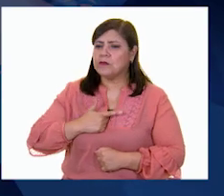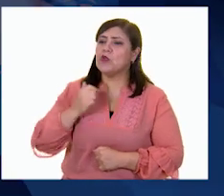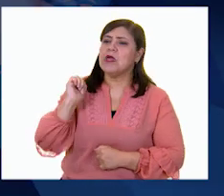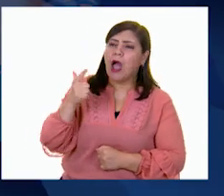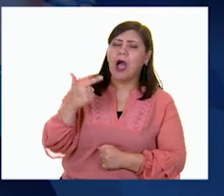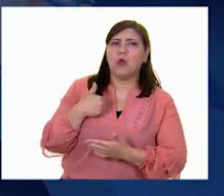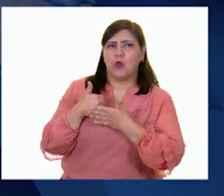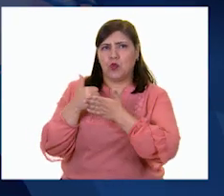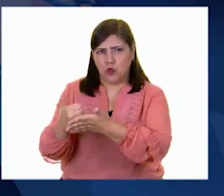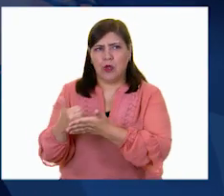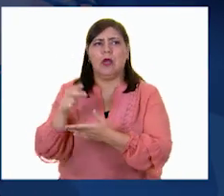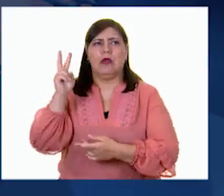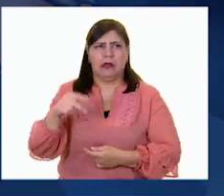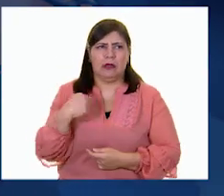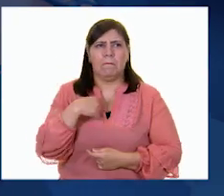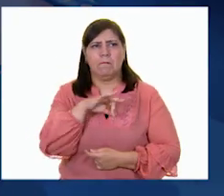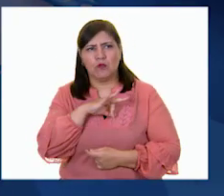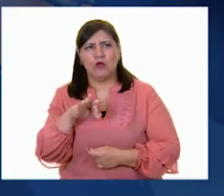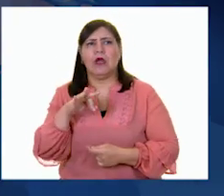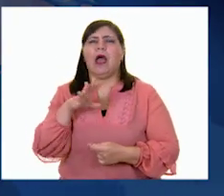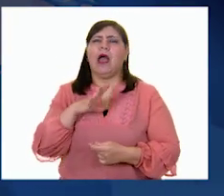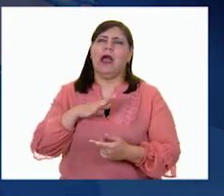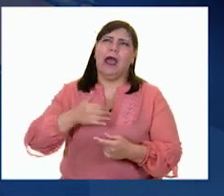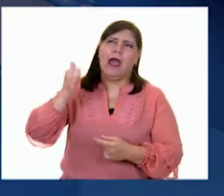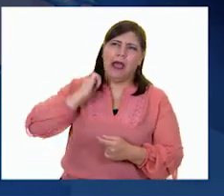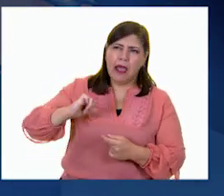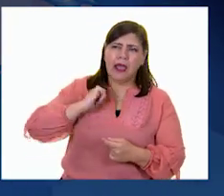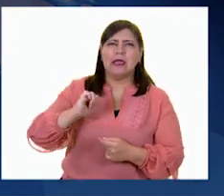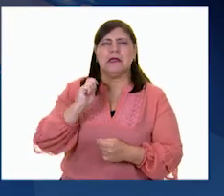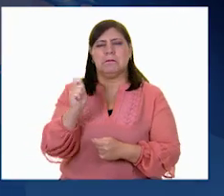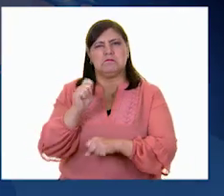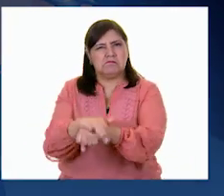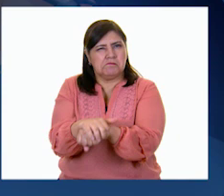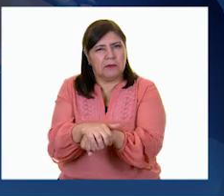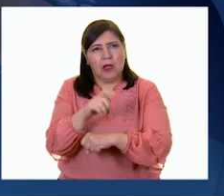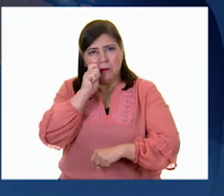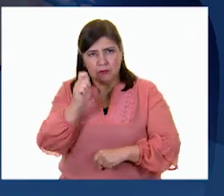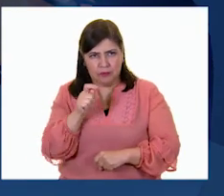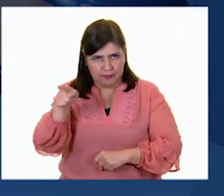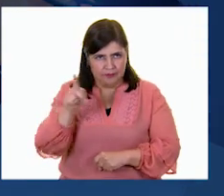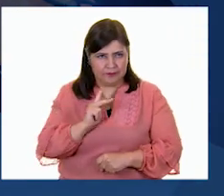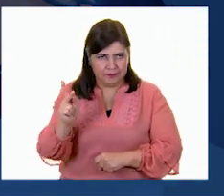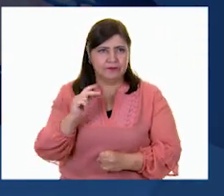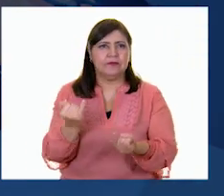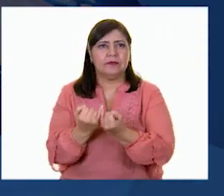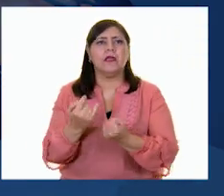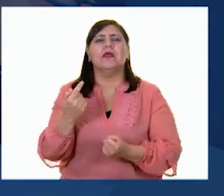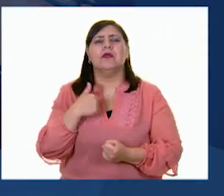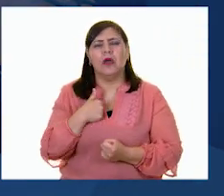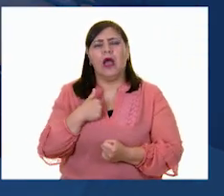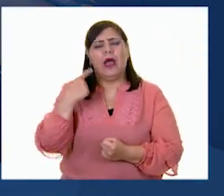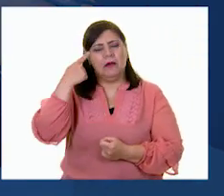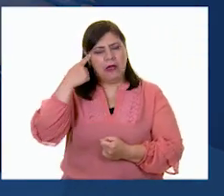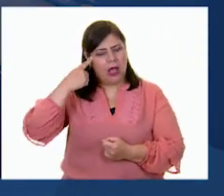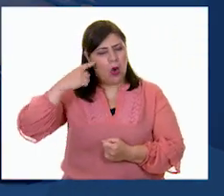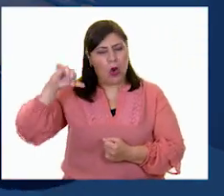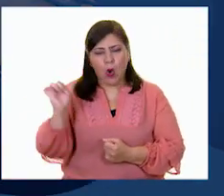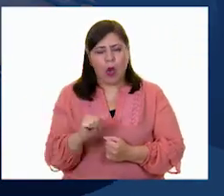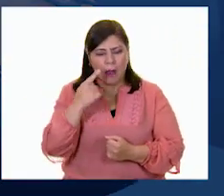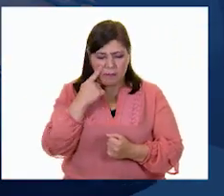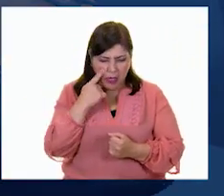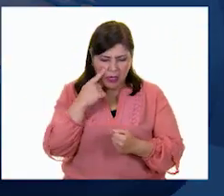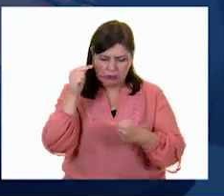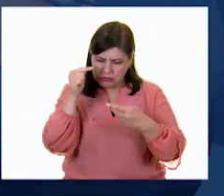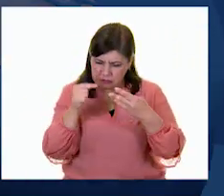es posible a los buenos y antiguos amigos como usted. En tal virtud, me ocupé inmediatamente de tomar los informes